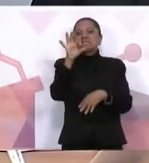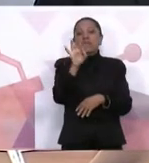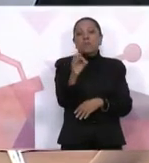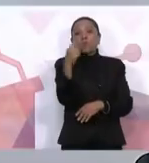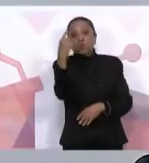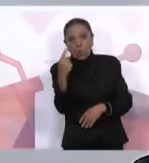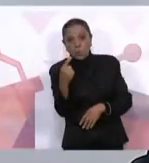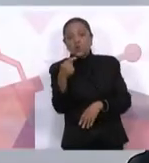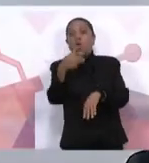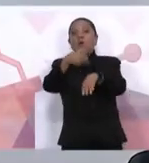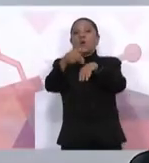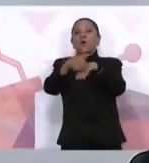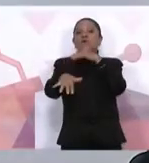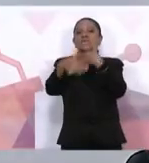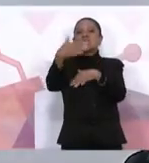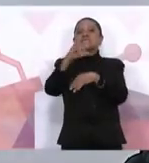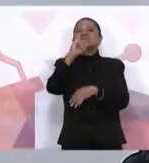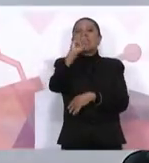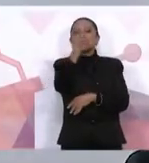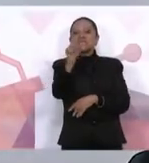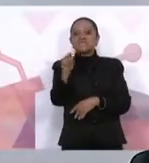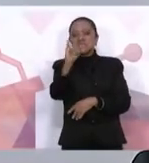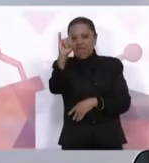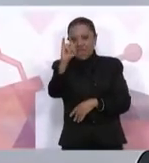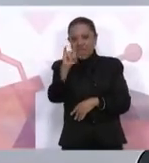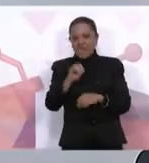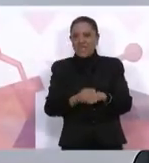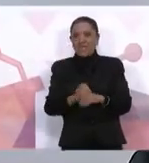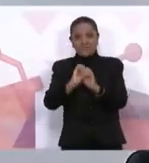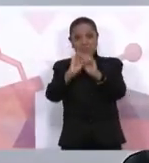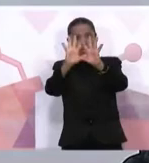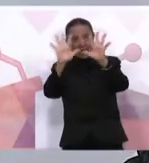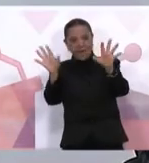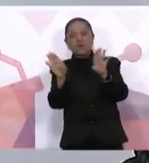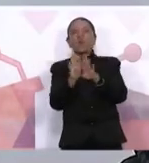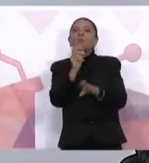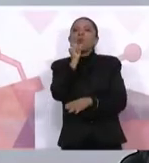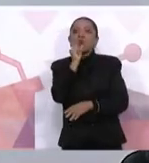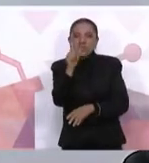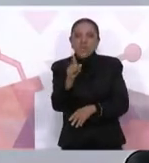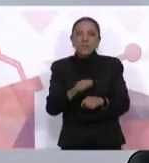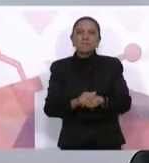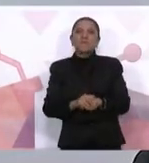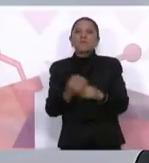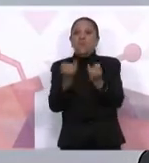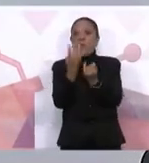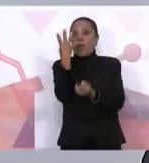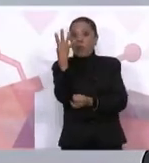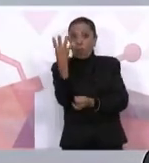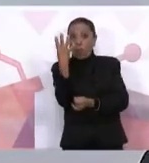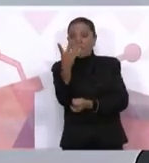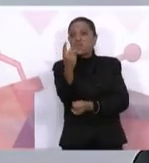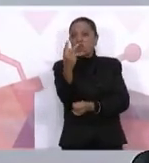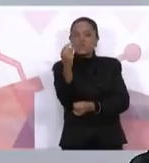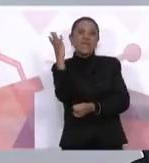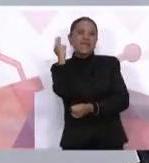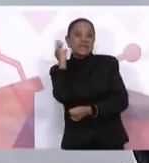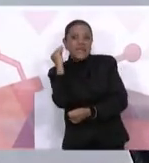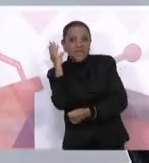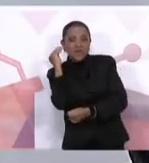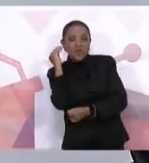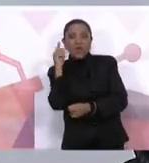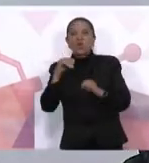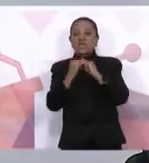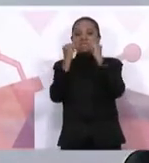16 715 en alta definición como también en cuatro emisoras de radio del instituto morelense de radio televisión en cuernavaca